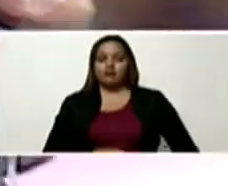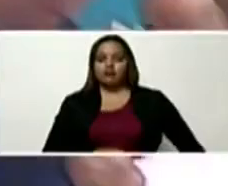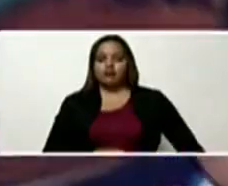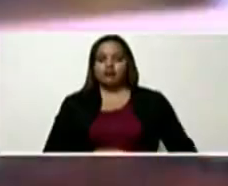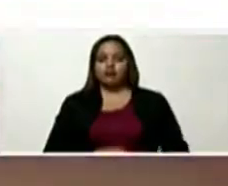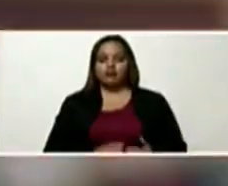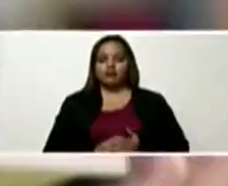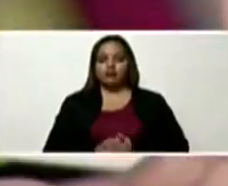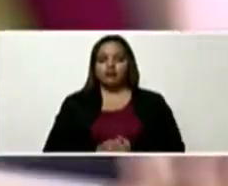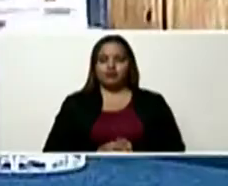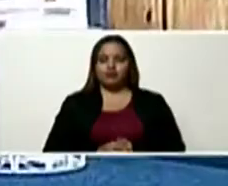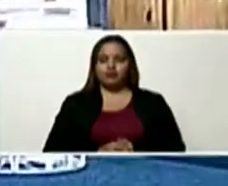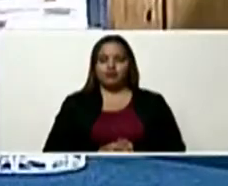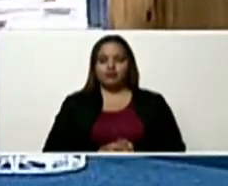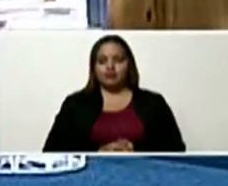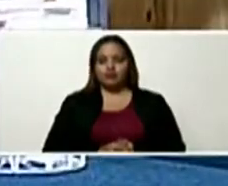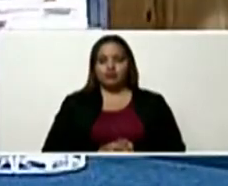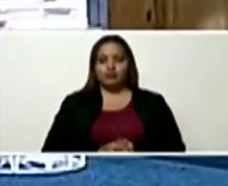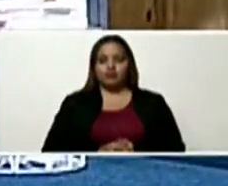Buena pólvora este nombre.